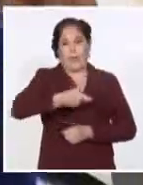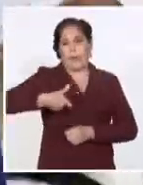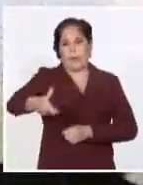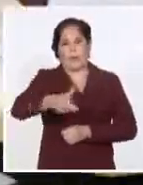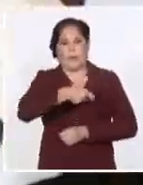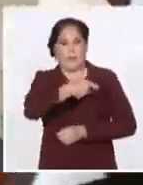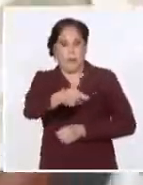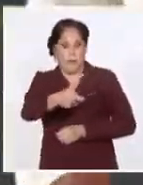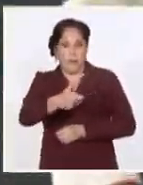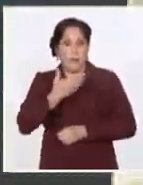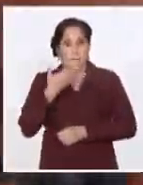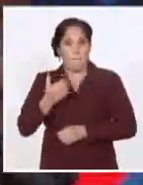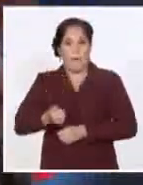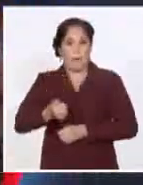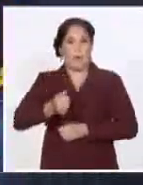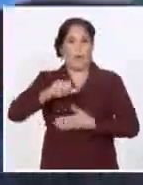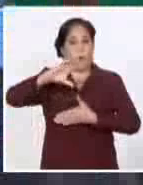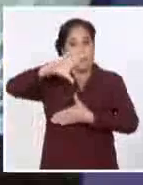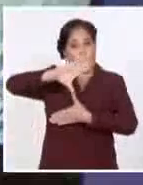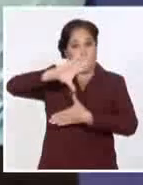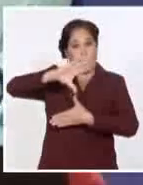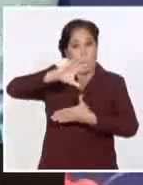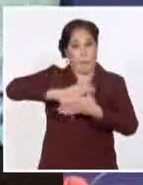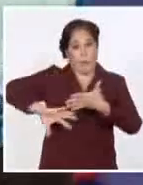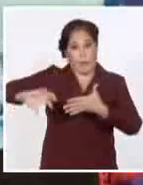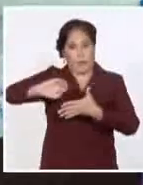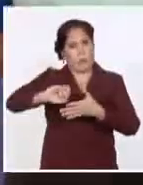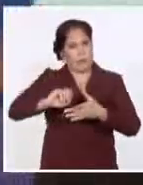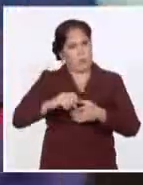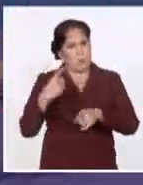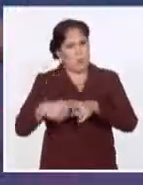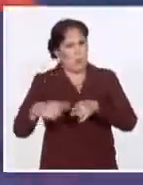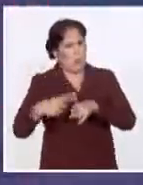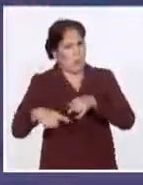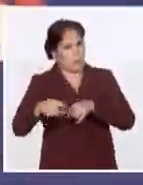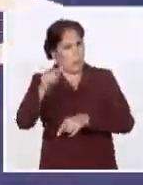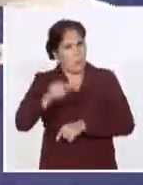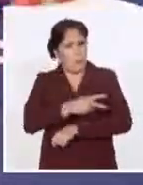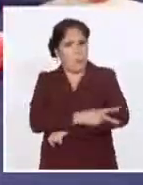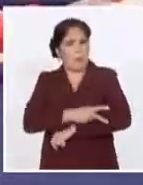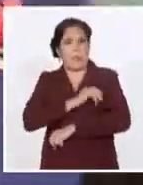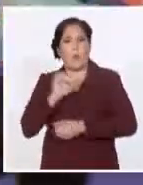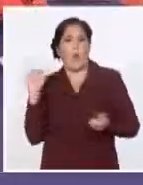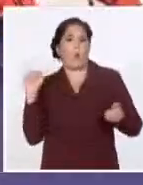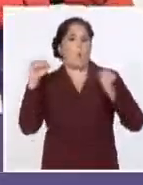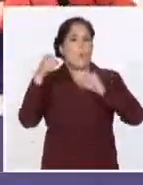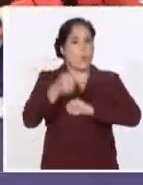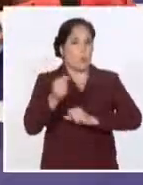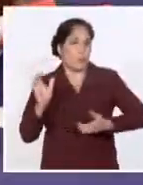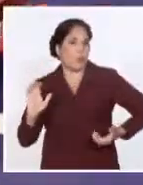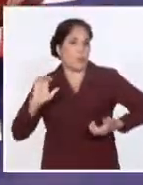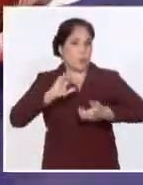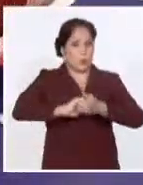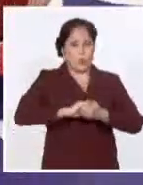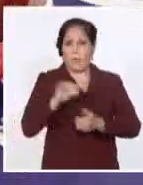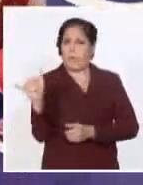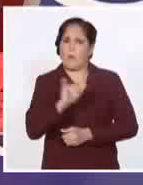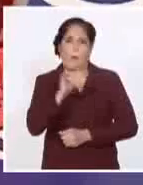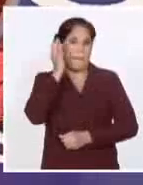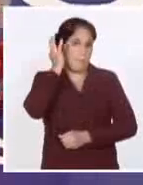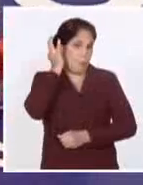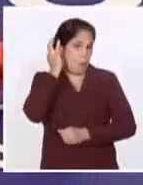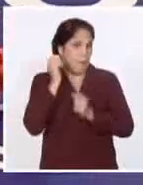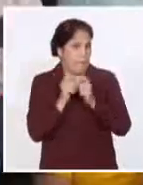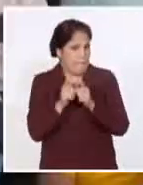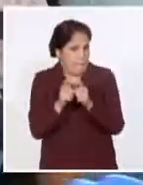con lo mejor del área Panamericana arrancándole títulos a sus contrincantes como la lucha libre femenina domina por países siendo una modalidad que